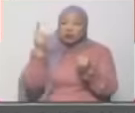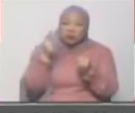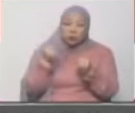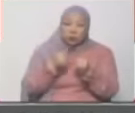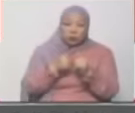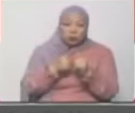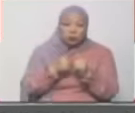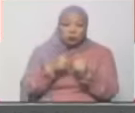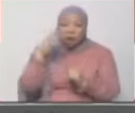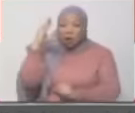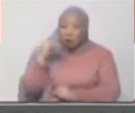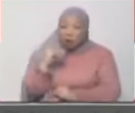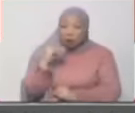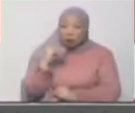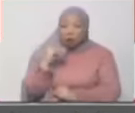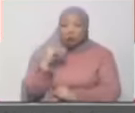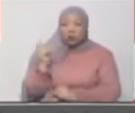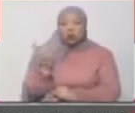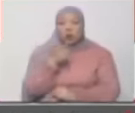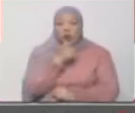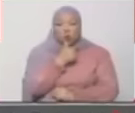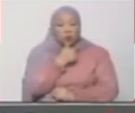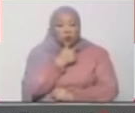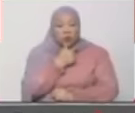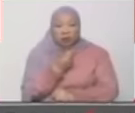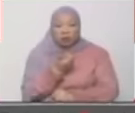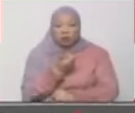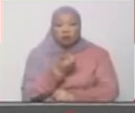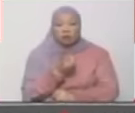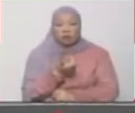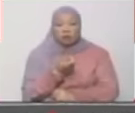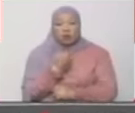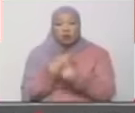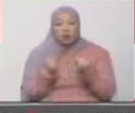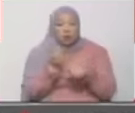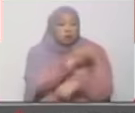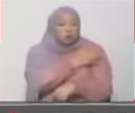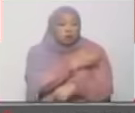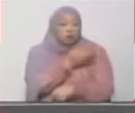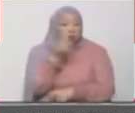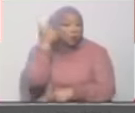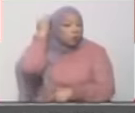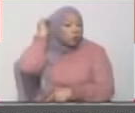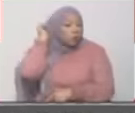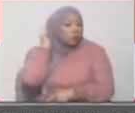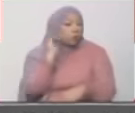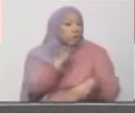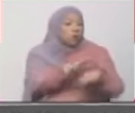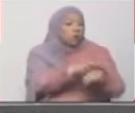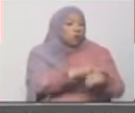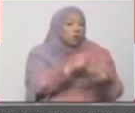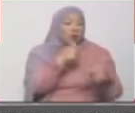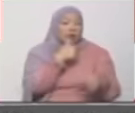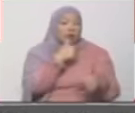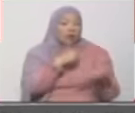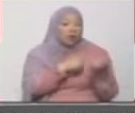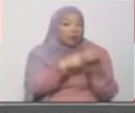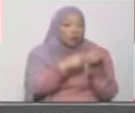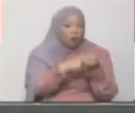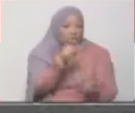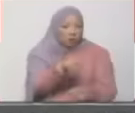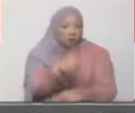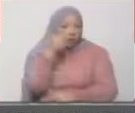queda otra, no les queda otra. Pero le digo a la fascista, a la Sayona, le digo a los fascistas, estén